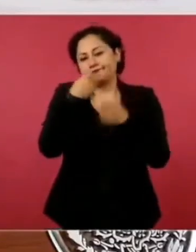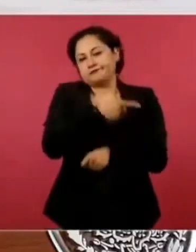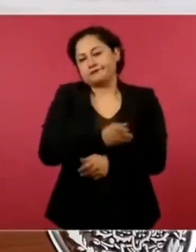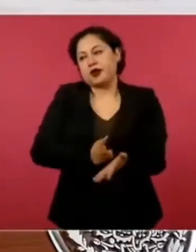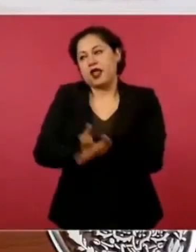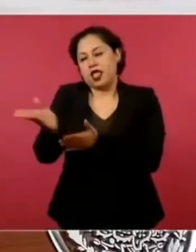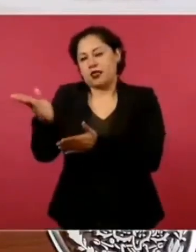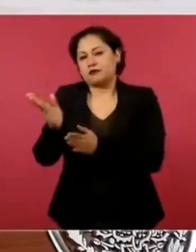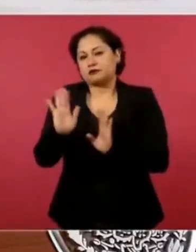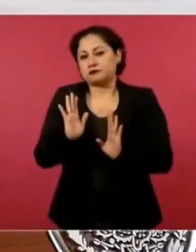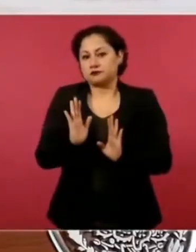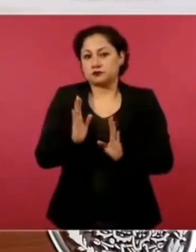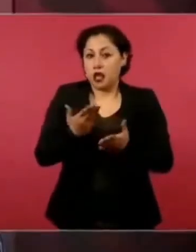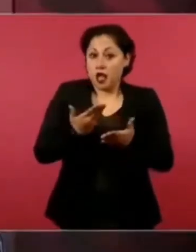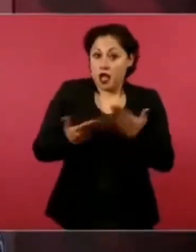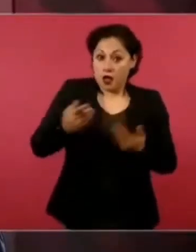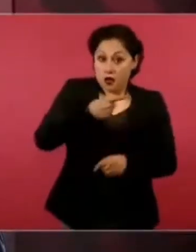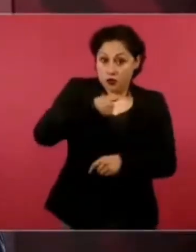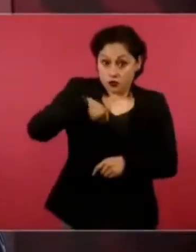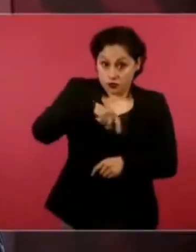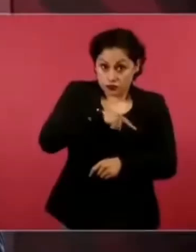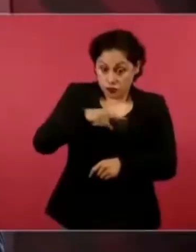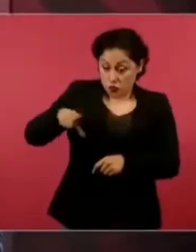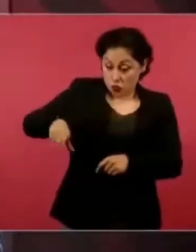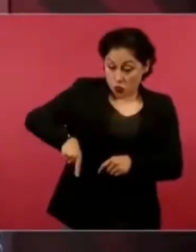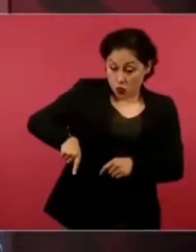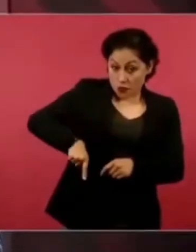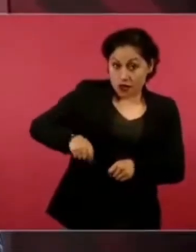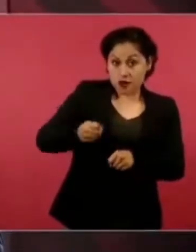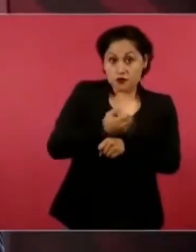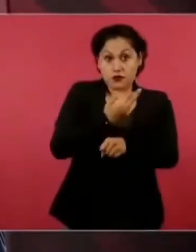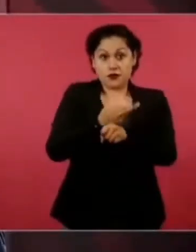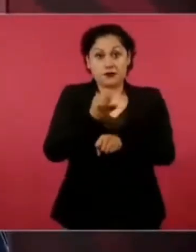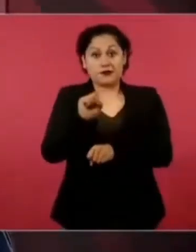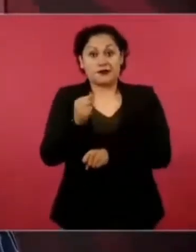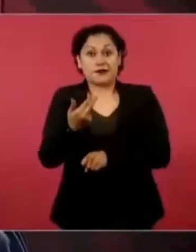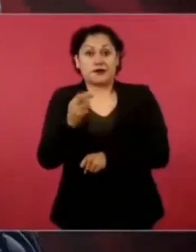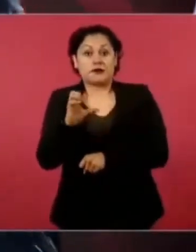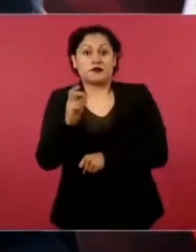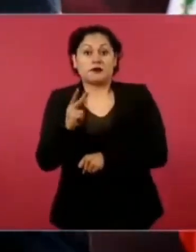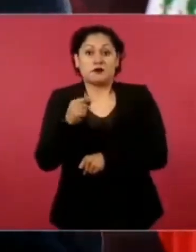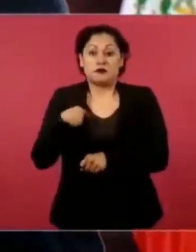El gobierno no se mete, Hacienda no se mete a